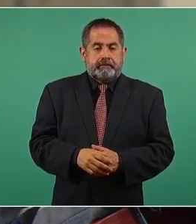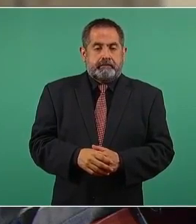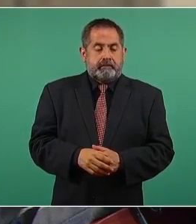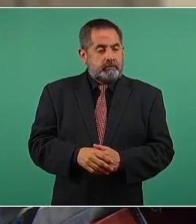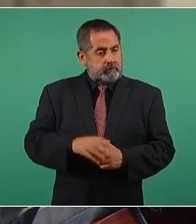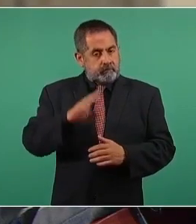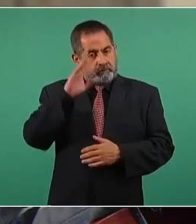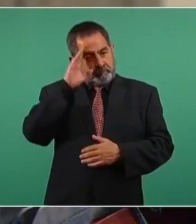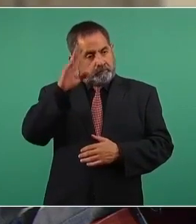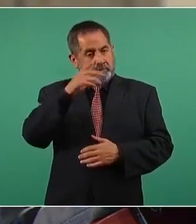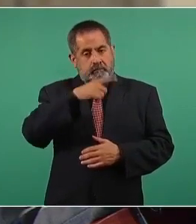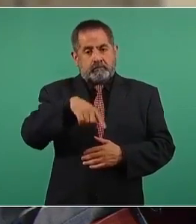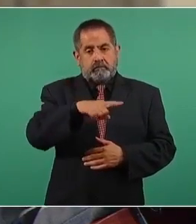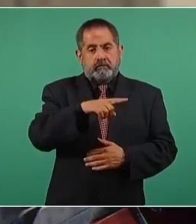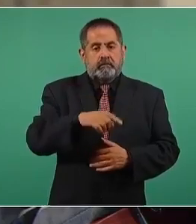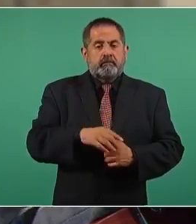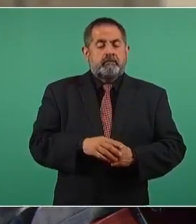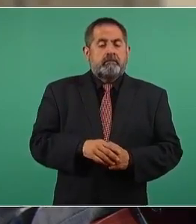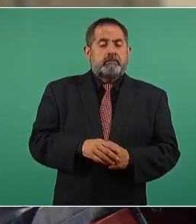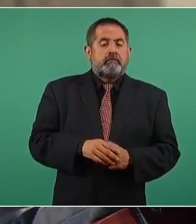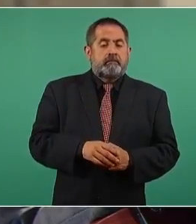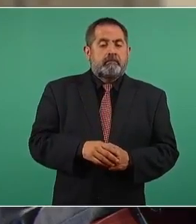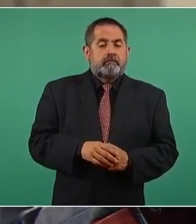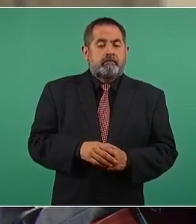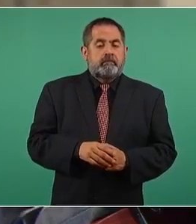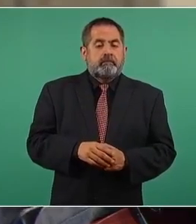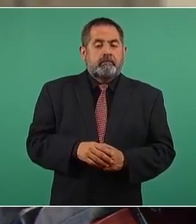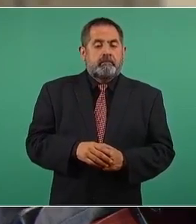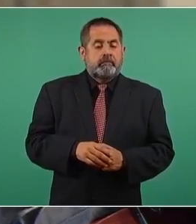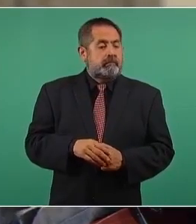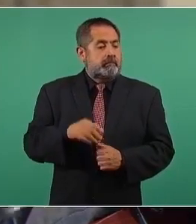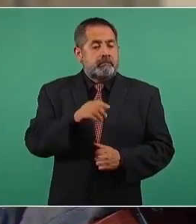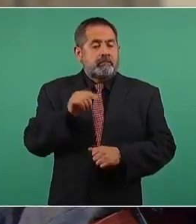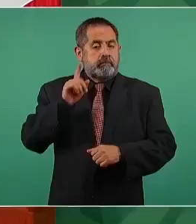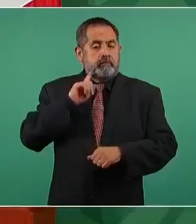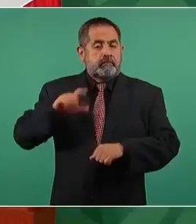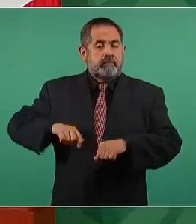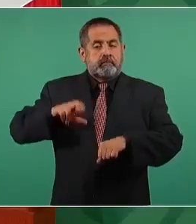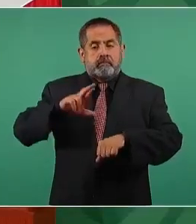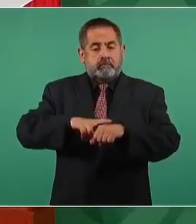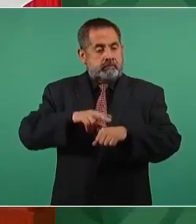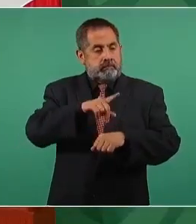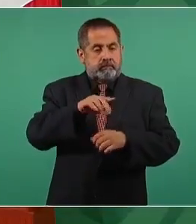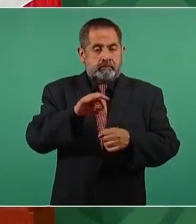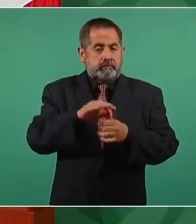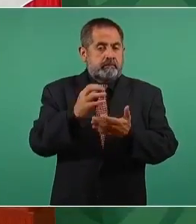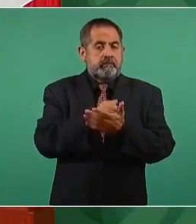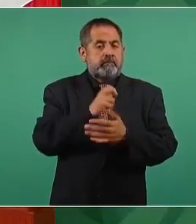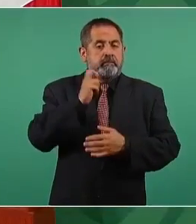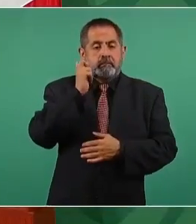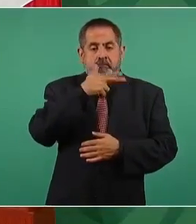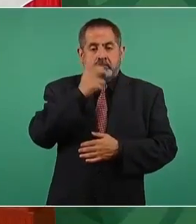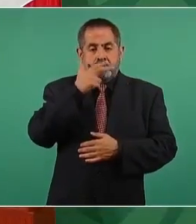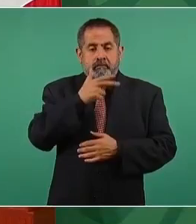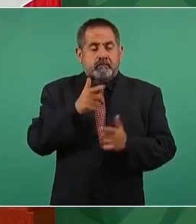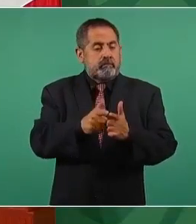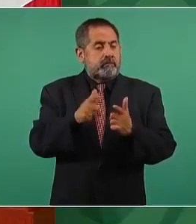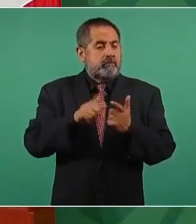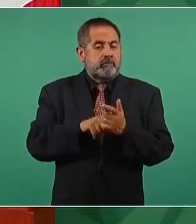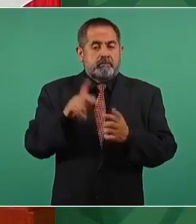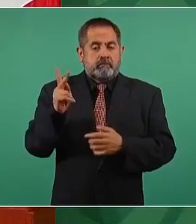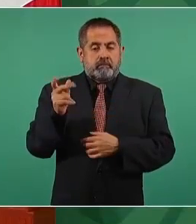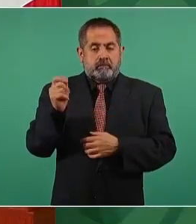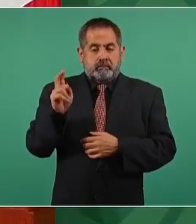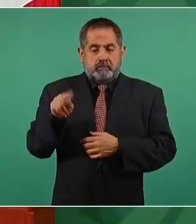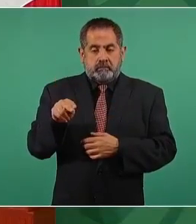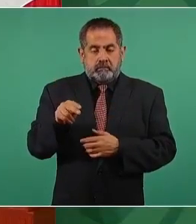Un saludo a la gobernadora electa de Chihuahua, del PAN.